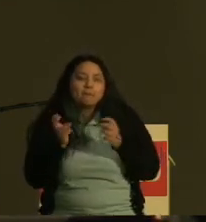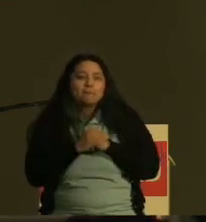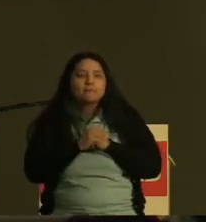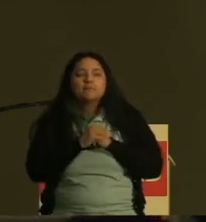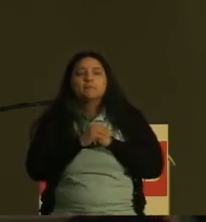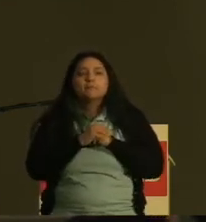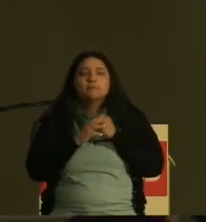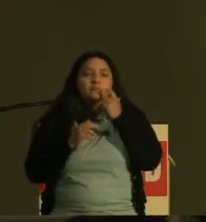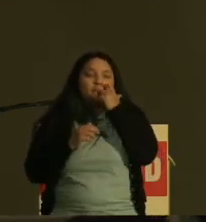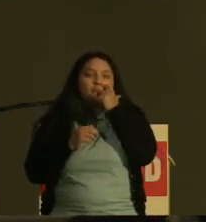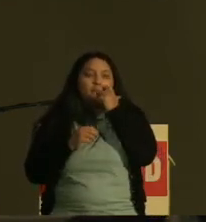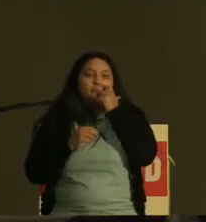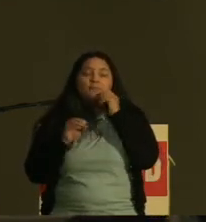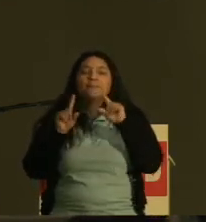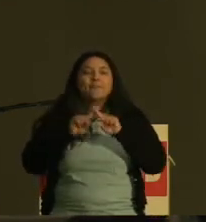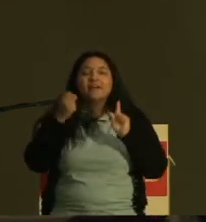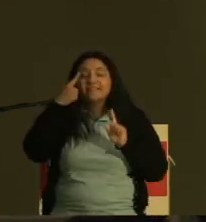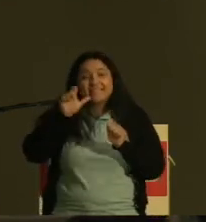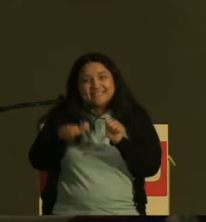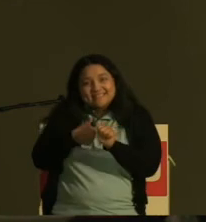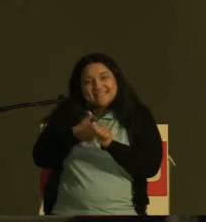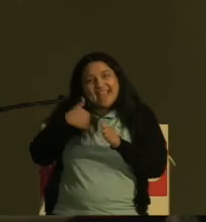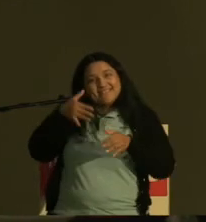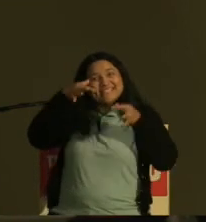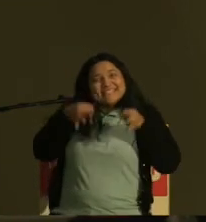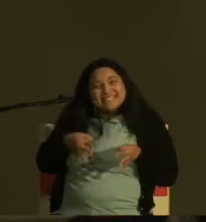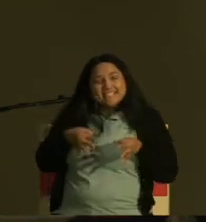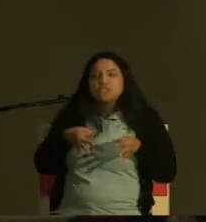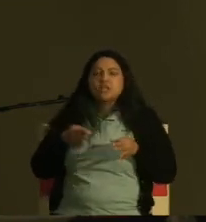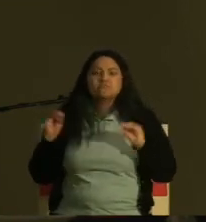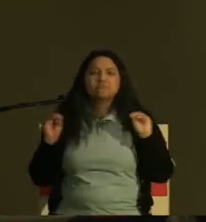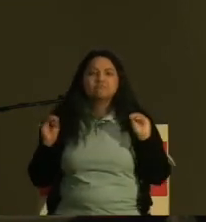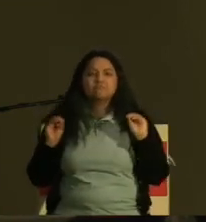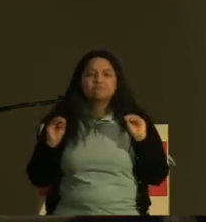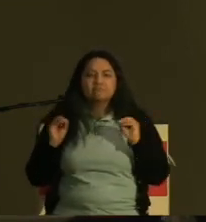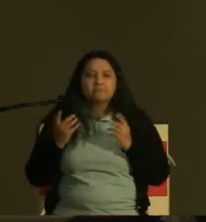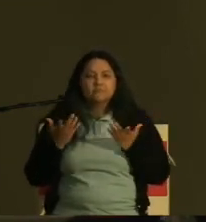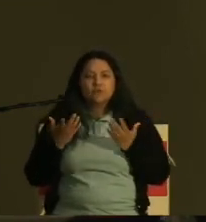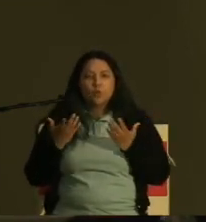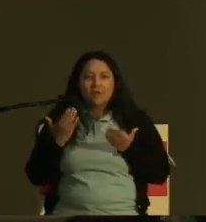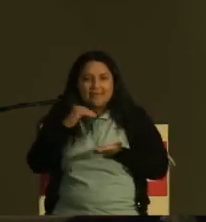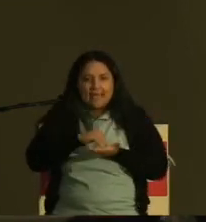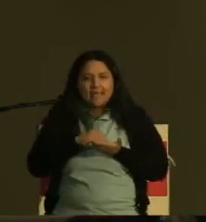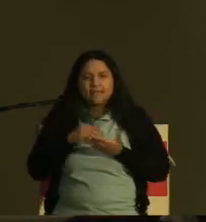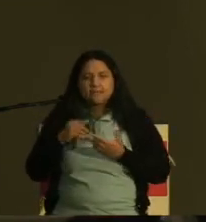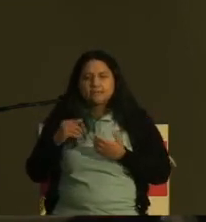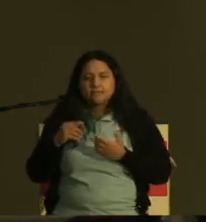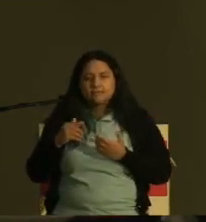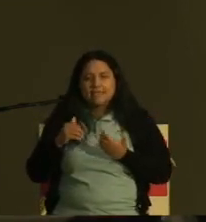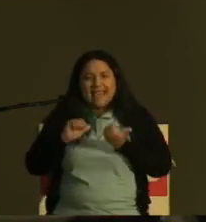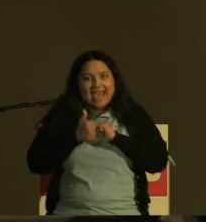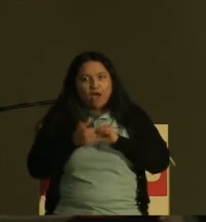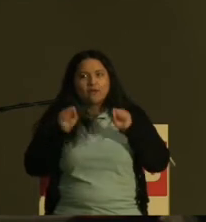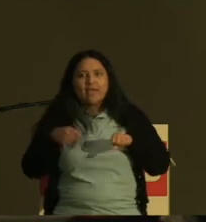Pero no hay una decisión consciente. Entonces, por eso yo creo que ese del gusto, lo que dices, ¿no? Cómo mantener el gusto a lo largo del